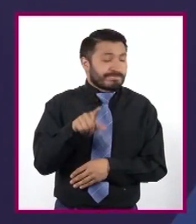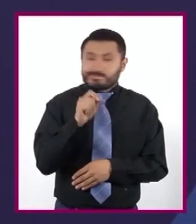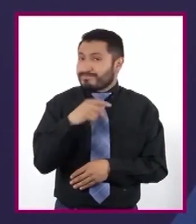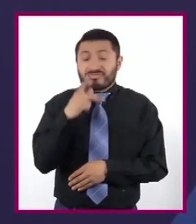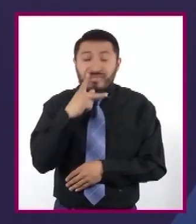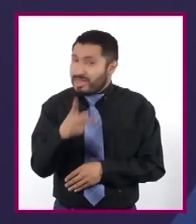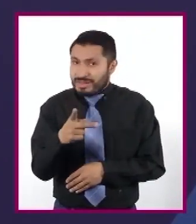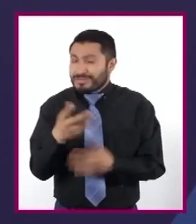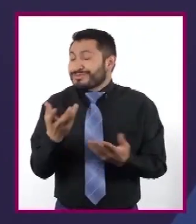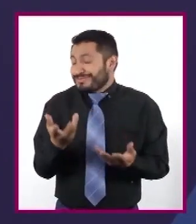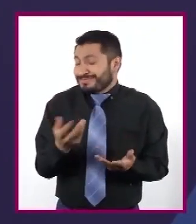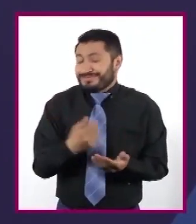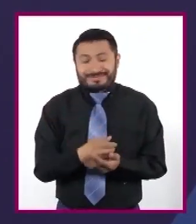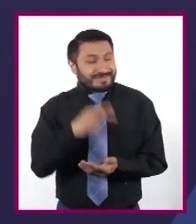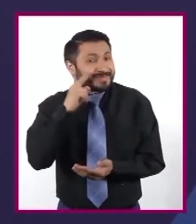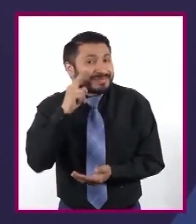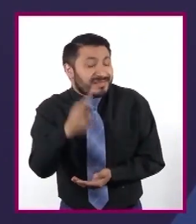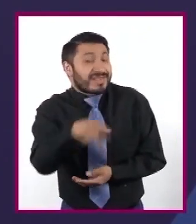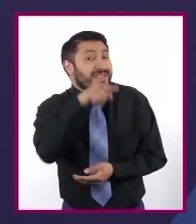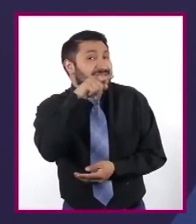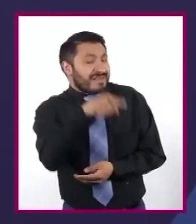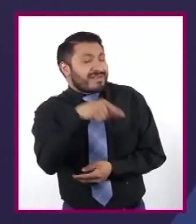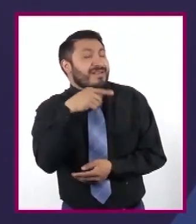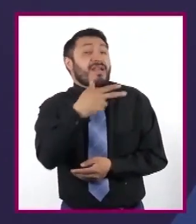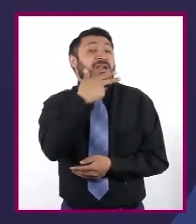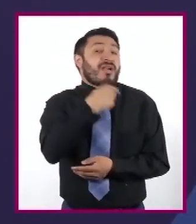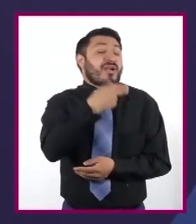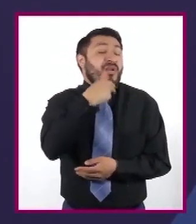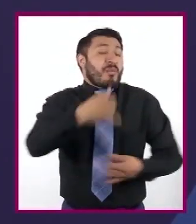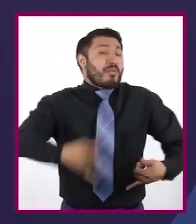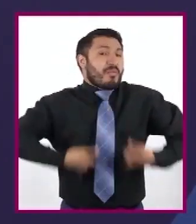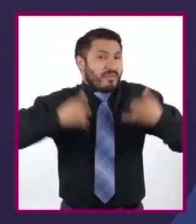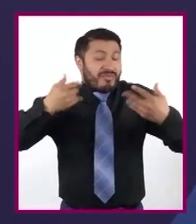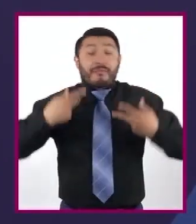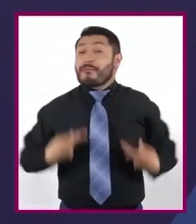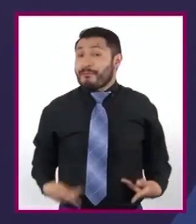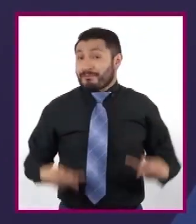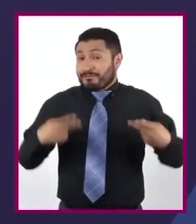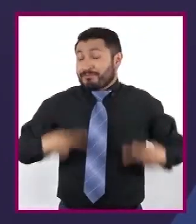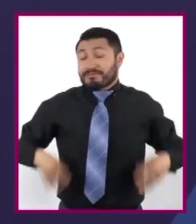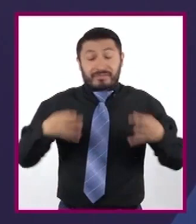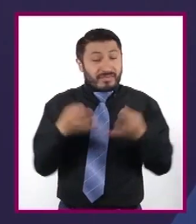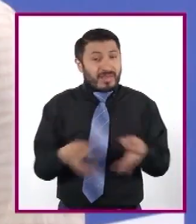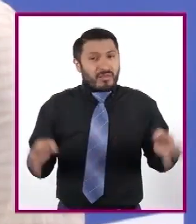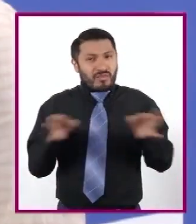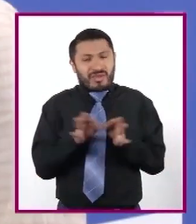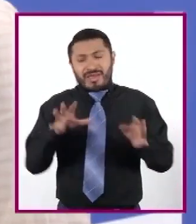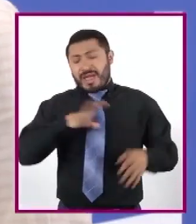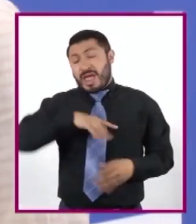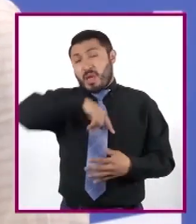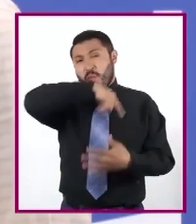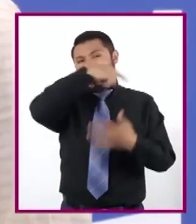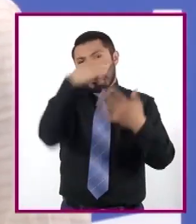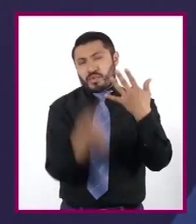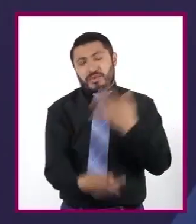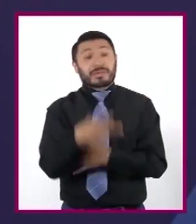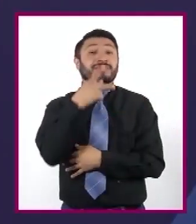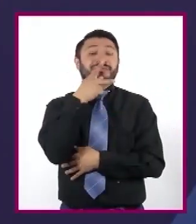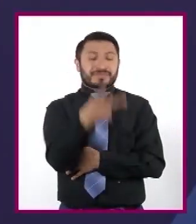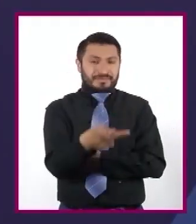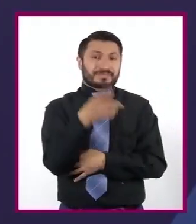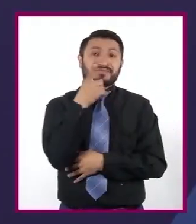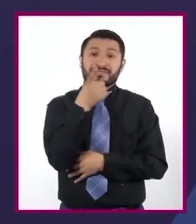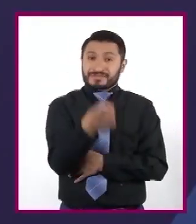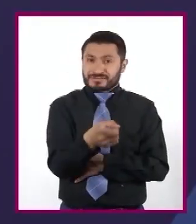Como pudimos ver, el muchacho es una persona. Por eso es importante y existen tantas maneras de referirnos a él. Para el